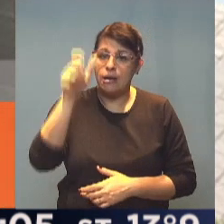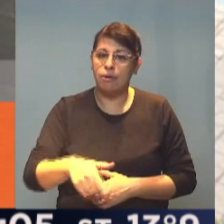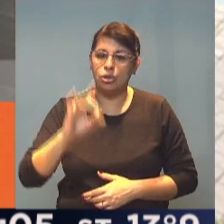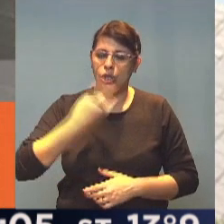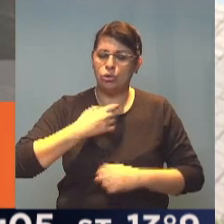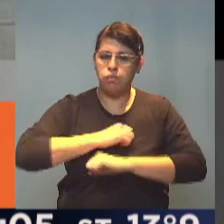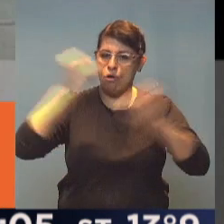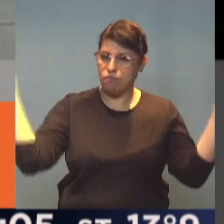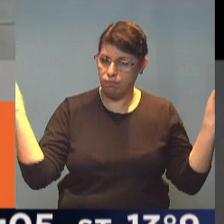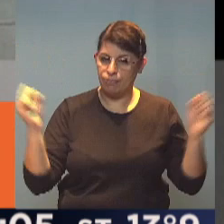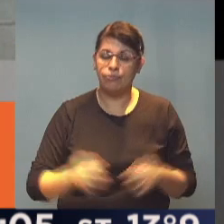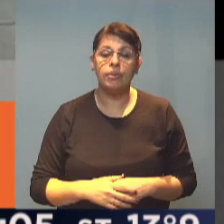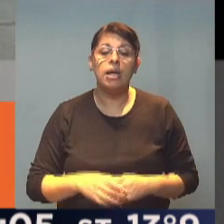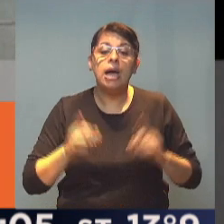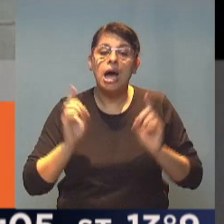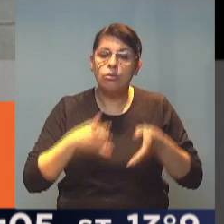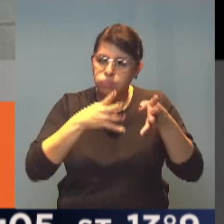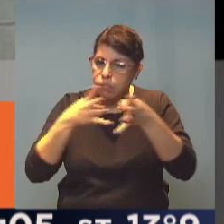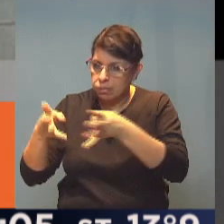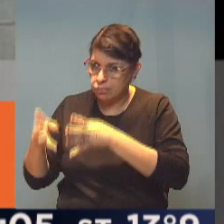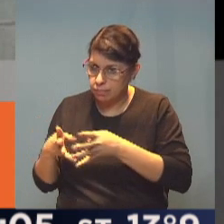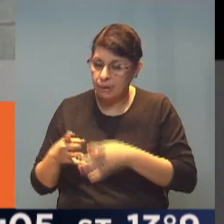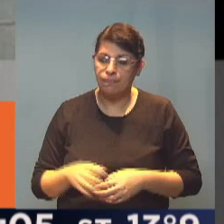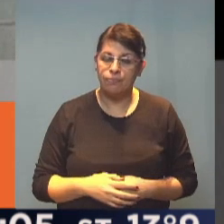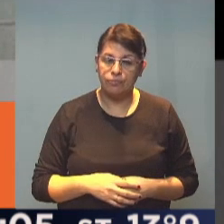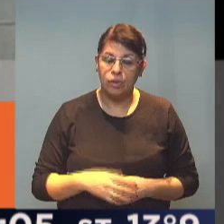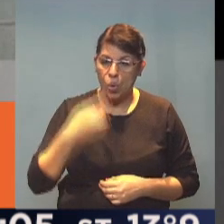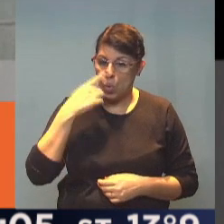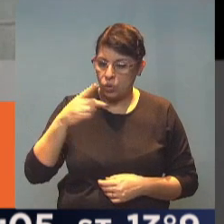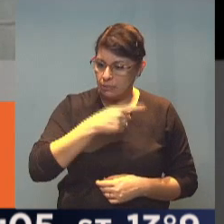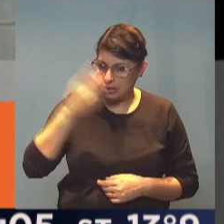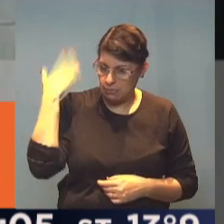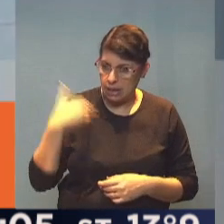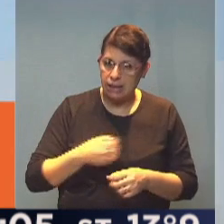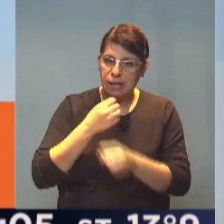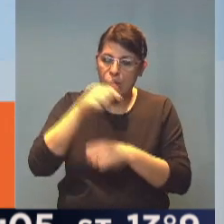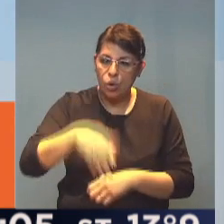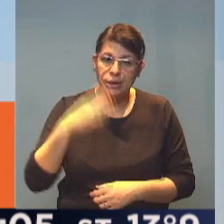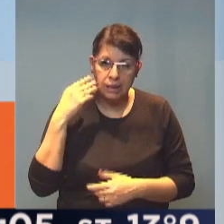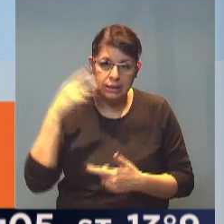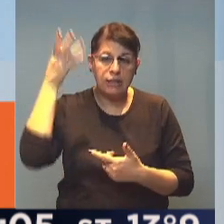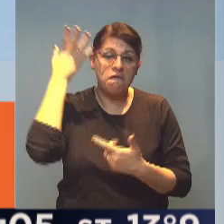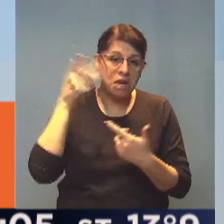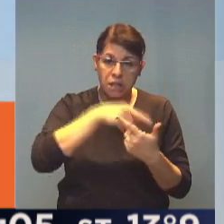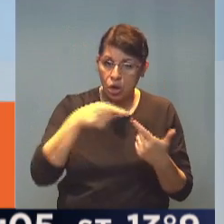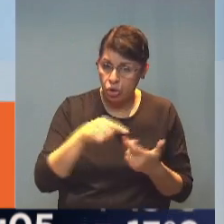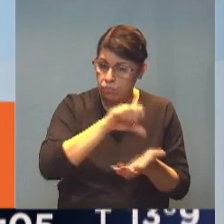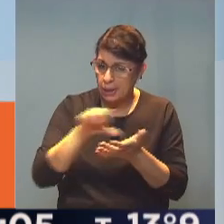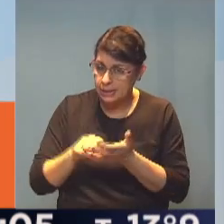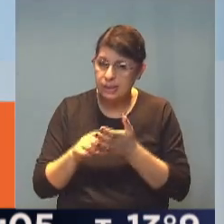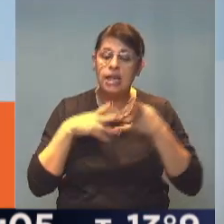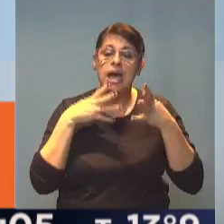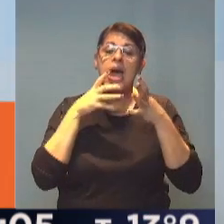explotar. Más allá de los sucesivos ataques que se dieron en las últimas semanas en Inglaterra y en Francia, estos